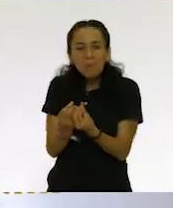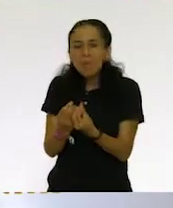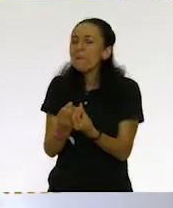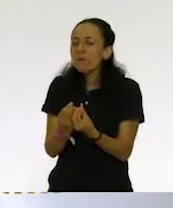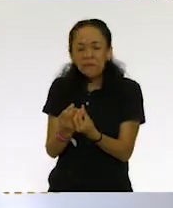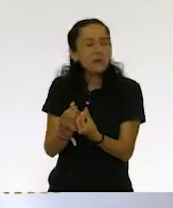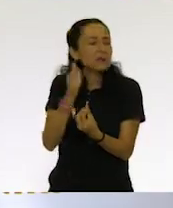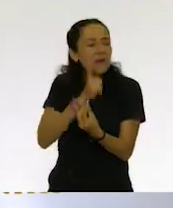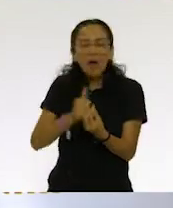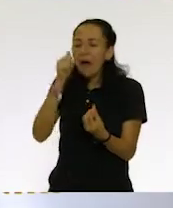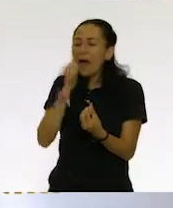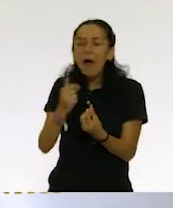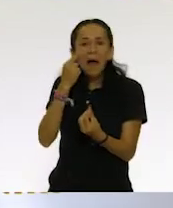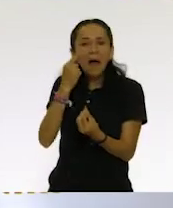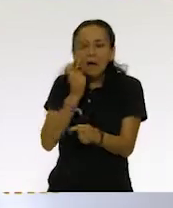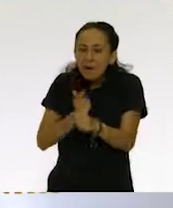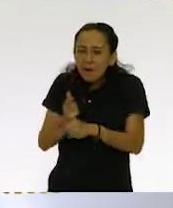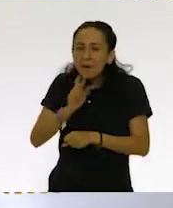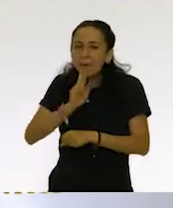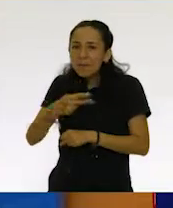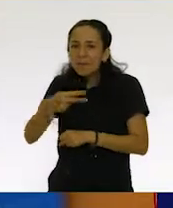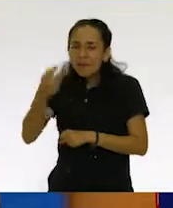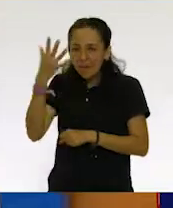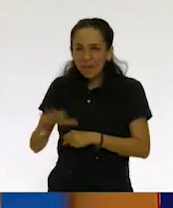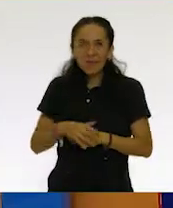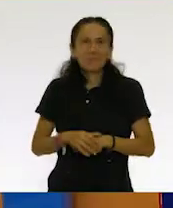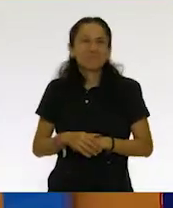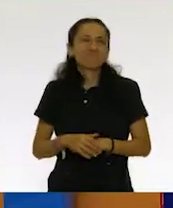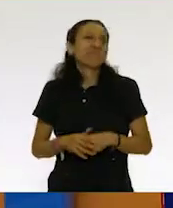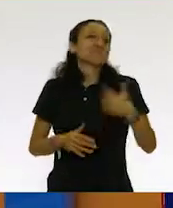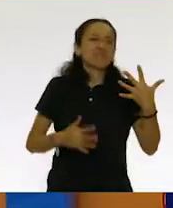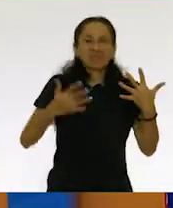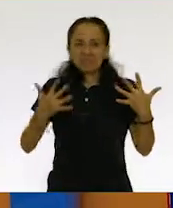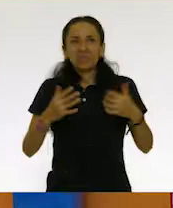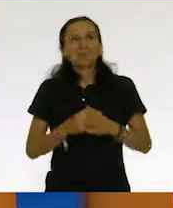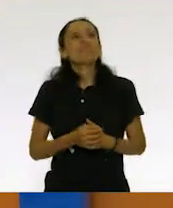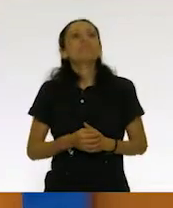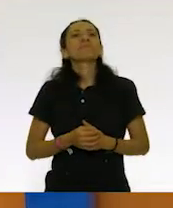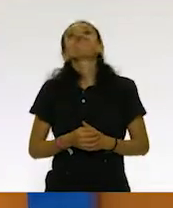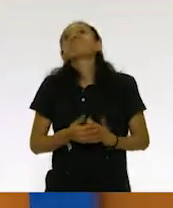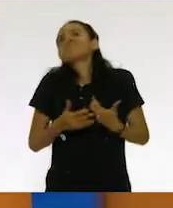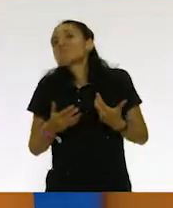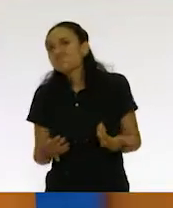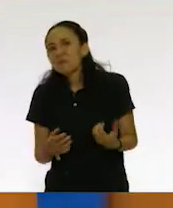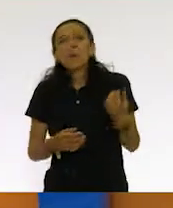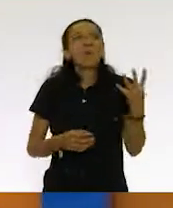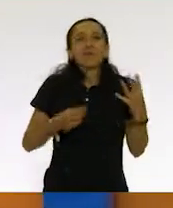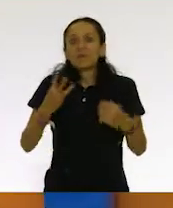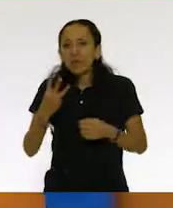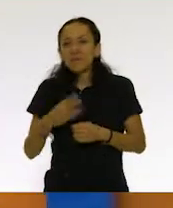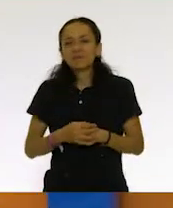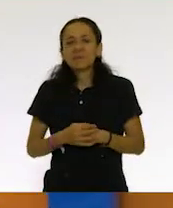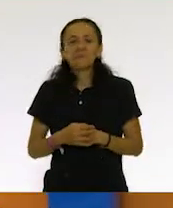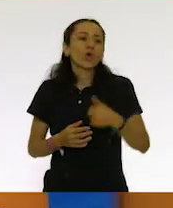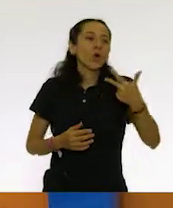siempre nos va a dar 10. 5 y 5, 6 y 4, 4 y 3, 8 y 2.